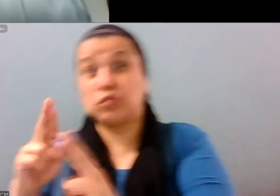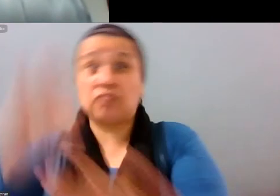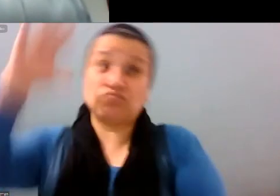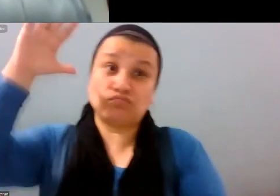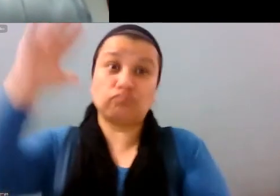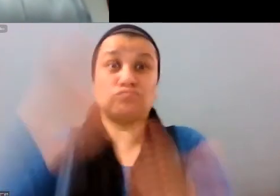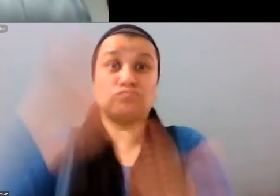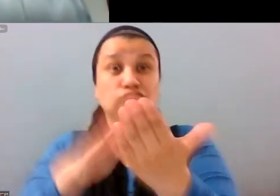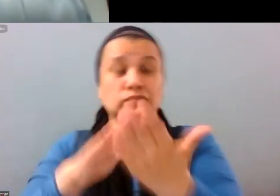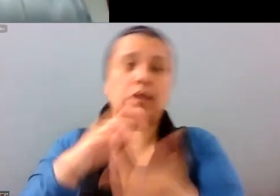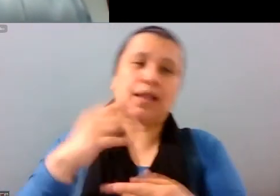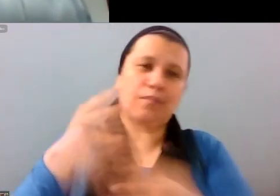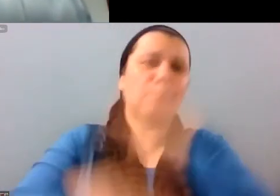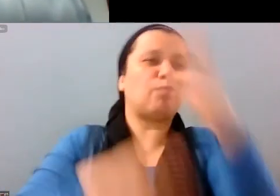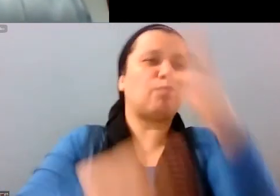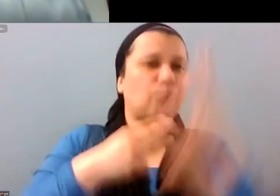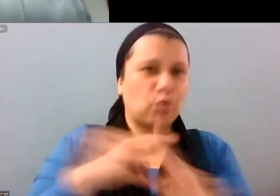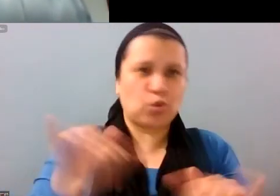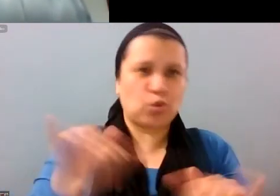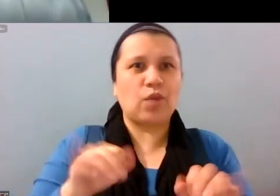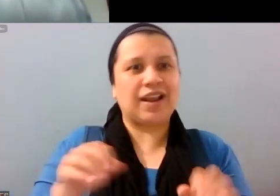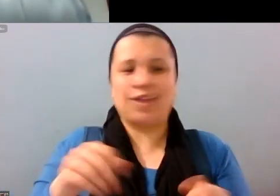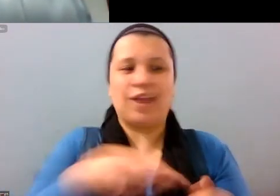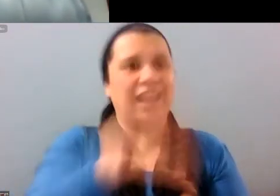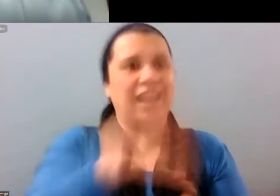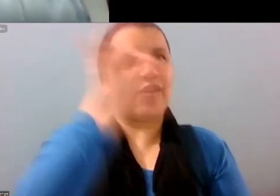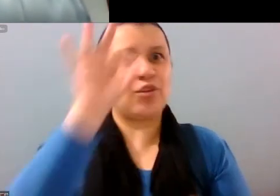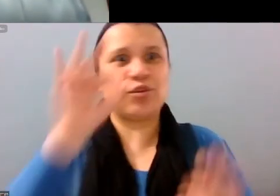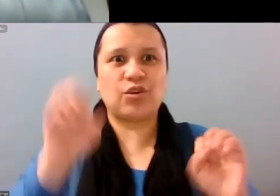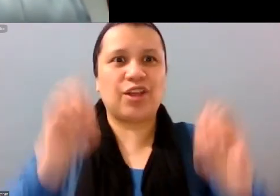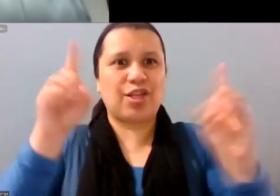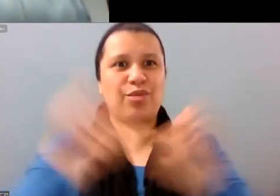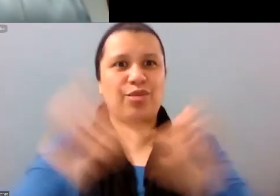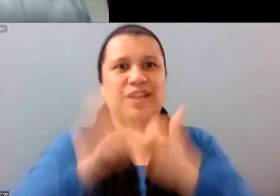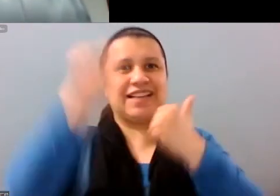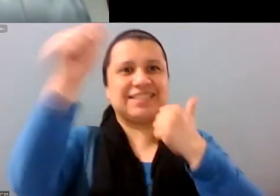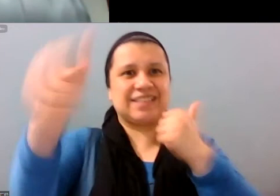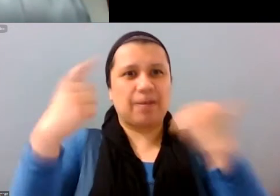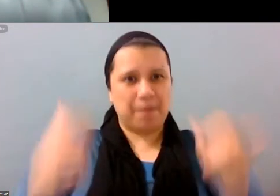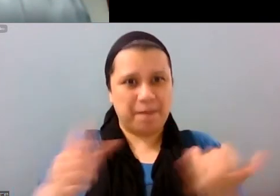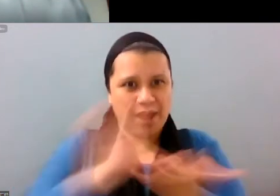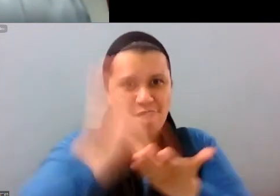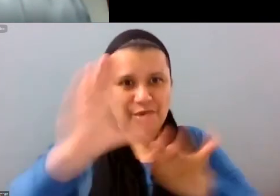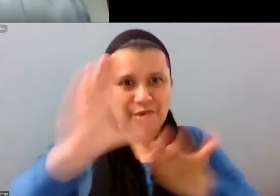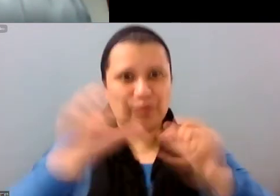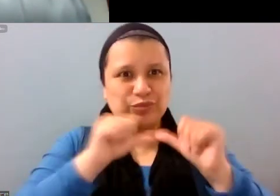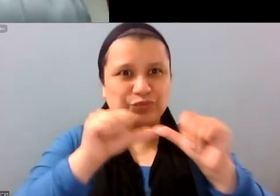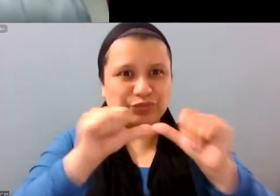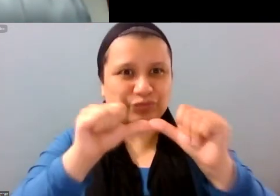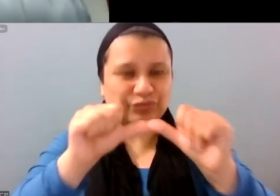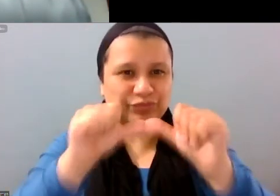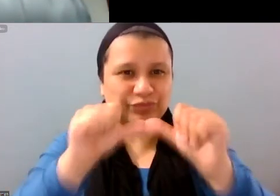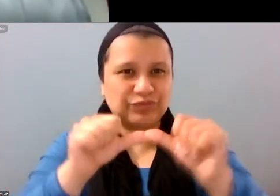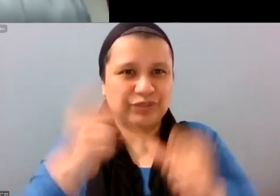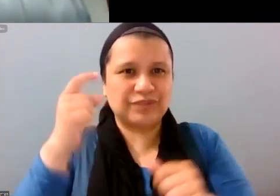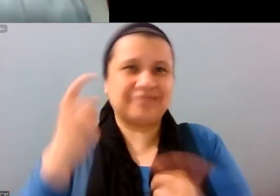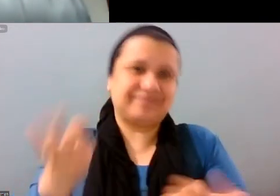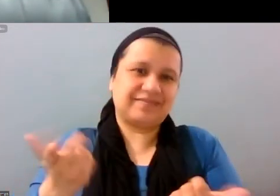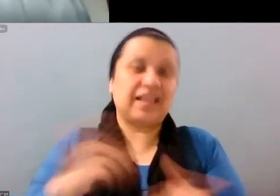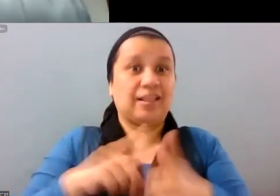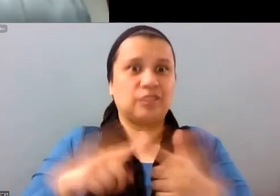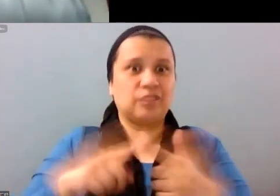el mundo encontró en la educación a distancia la respuesta para que los cursos lectivos pudieran seguir y no tuvieran que cerrarse y